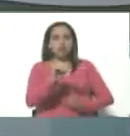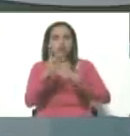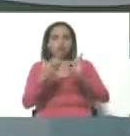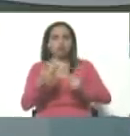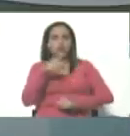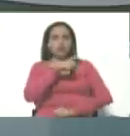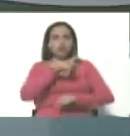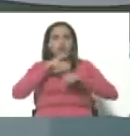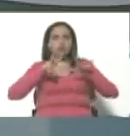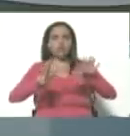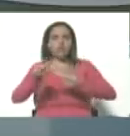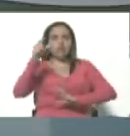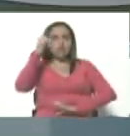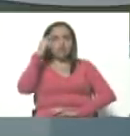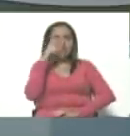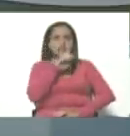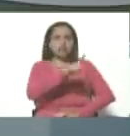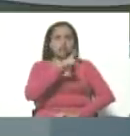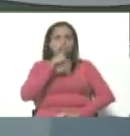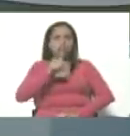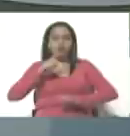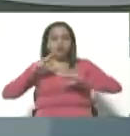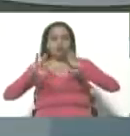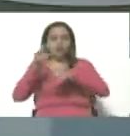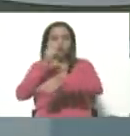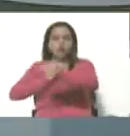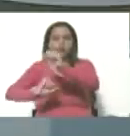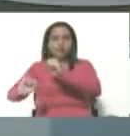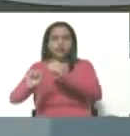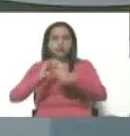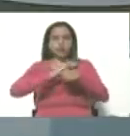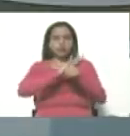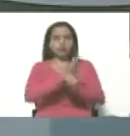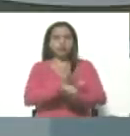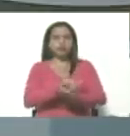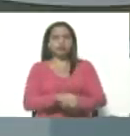el día 118 de combate contra el COVID.